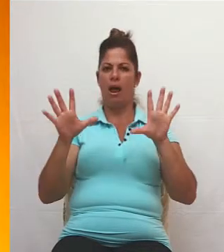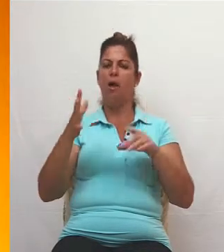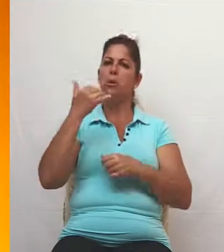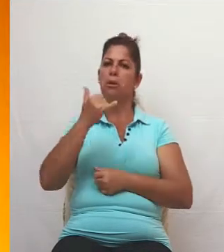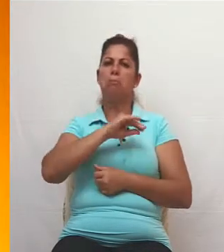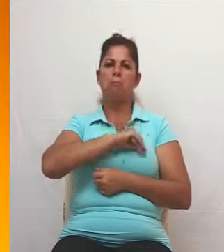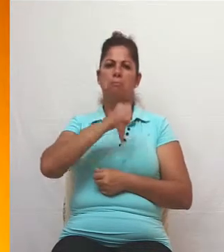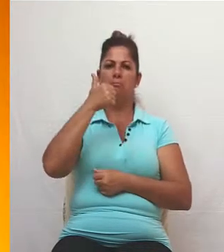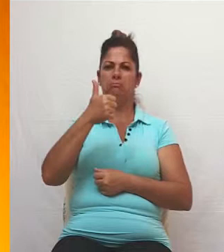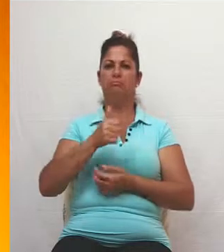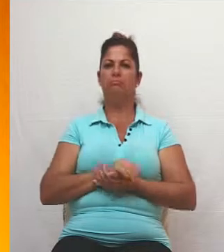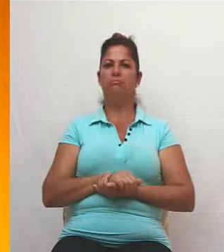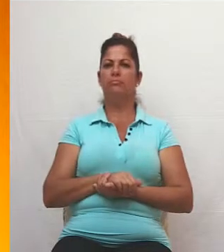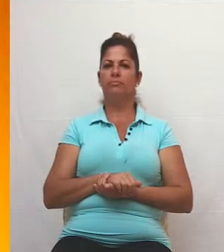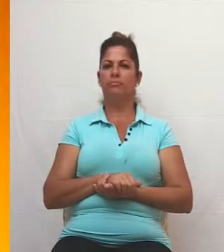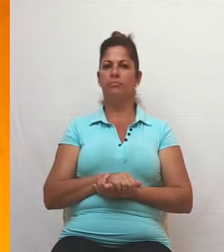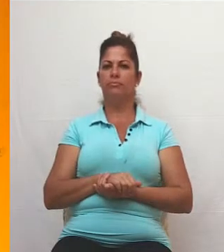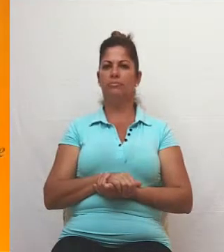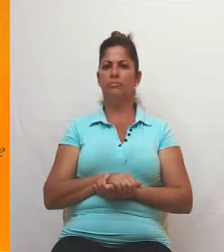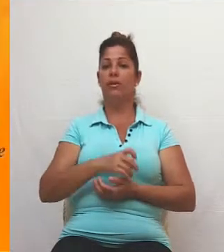de lucidez y sosiego